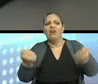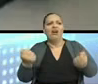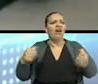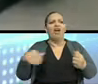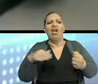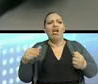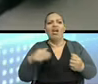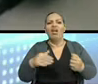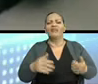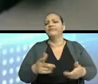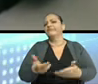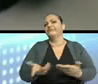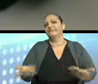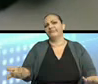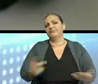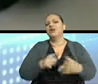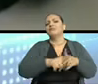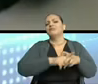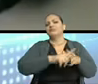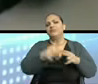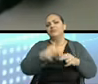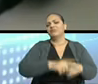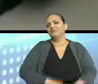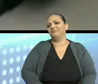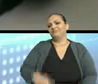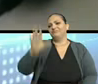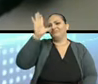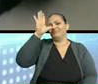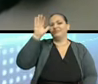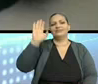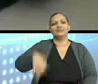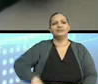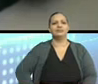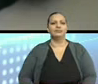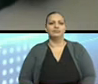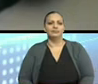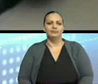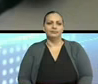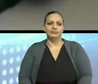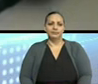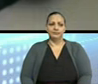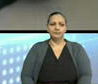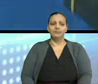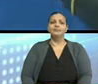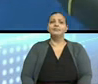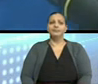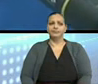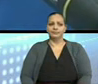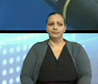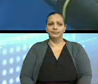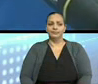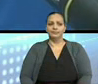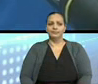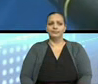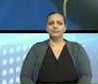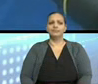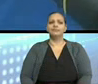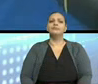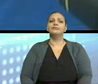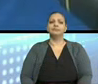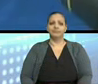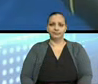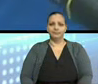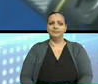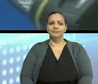medio tonto con C. Porque usted cree que las cámaras lo van a defender. Las cámaras solamente se convierten, y disculpe, que